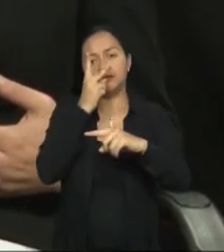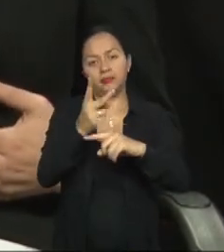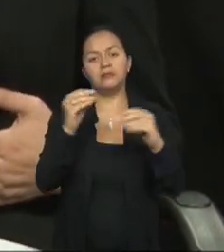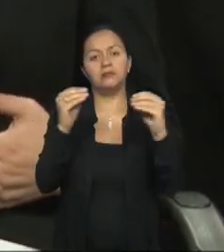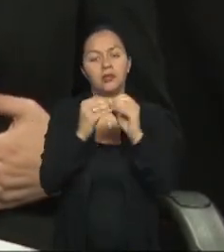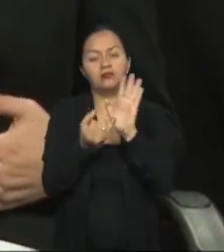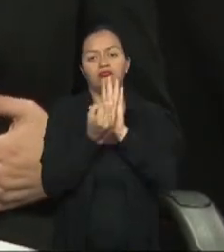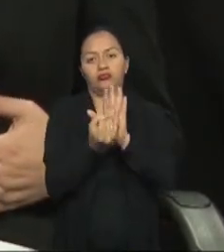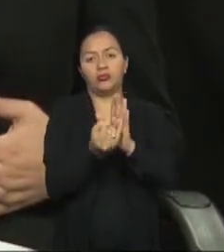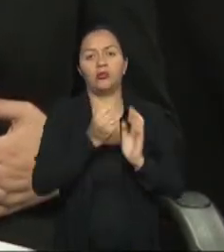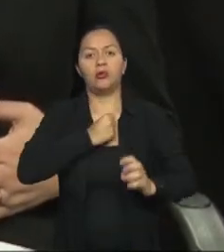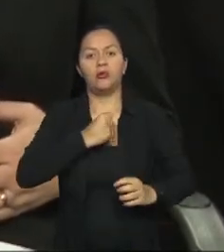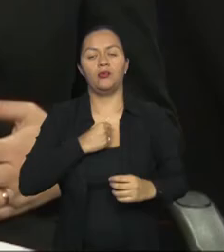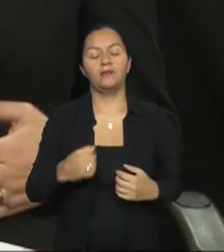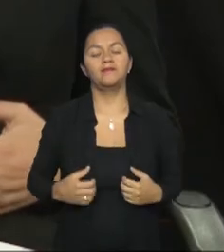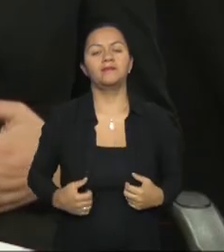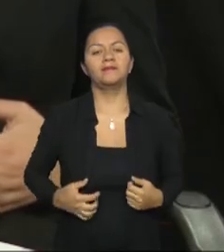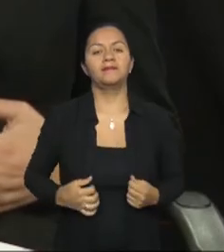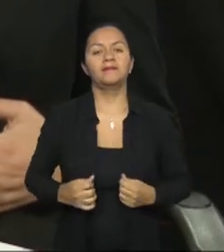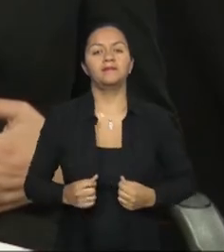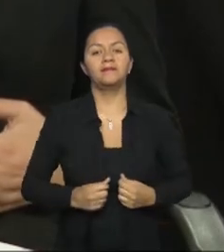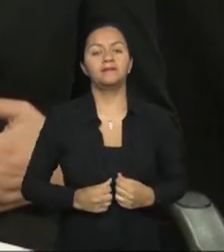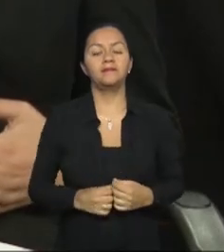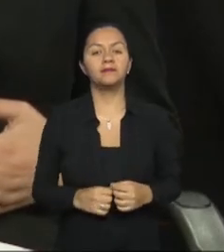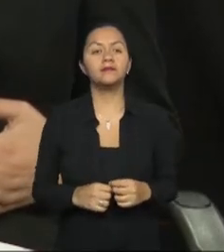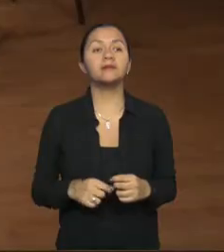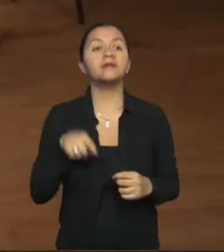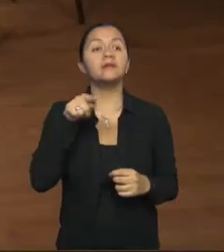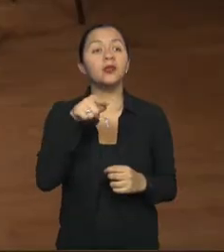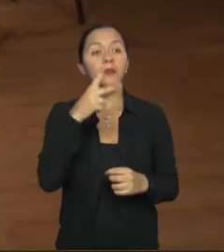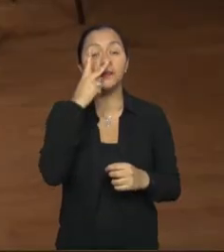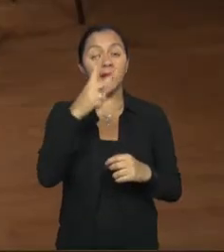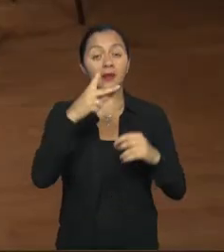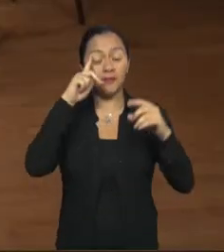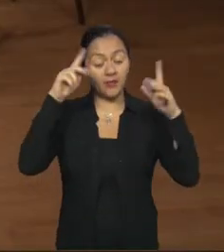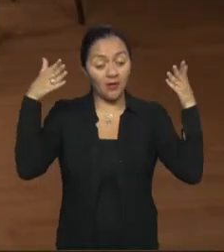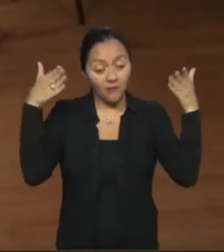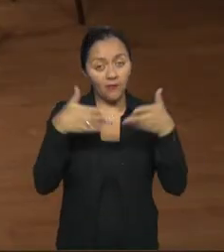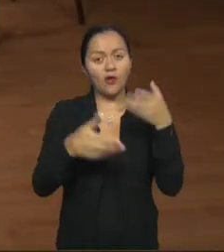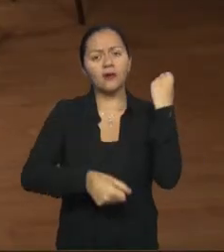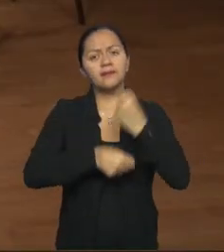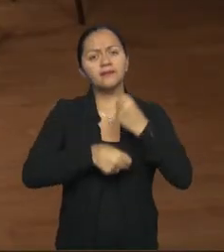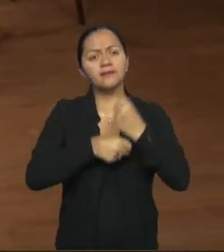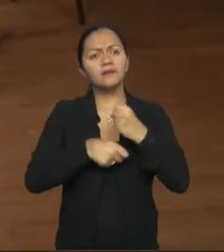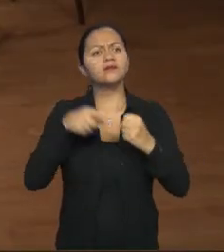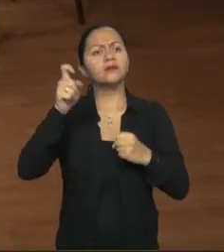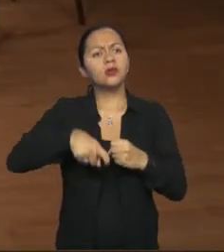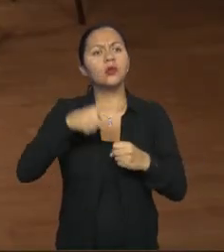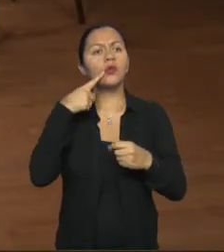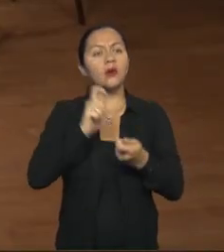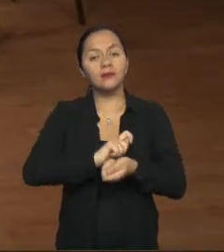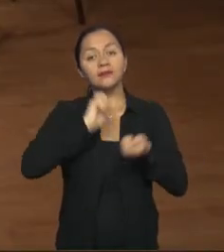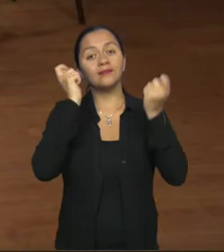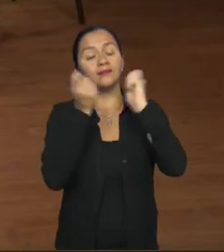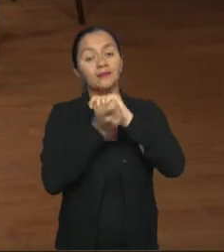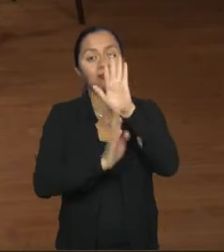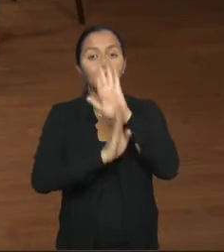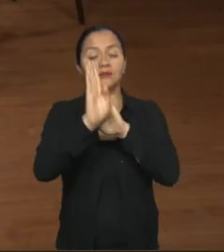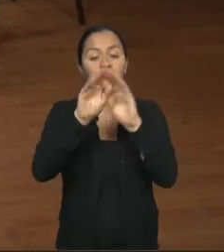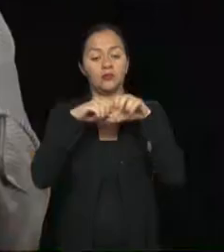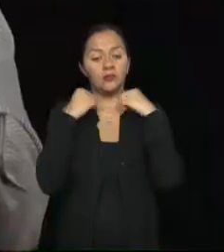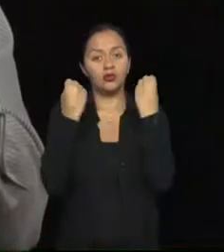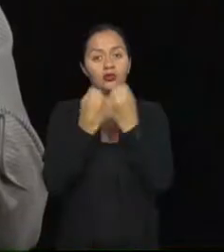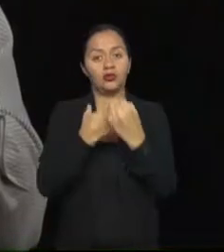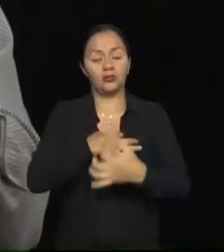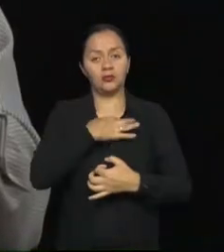los protagonistas de este encuentro. Cuando vamos en el enfoque de lo que se podría decir esta rehabilitación más en la comunidad, la sociedad